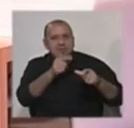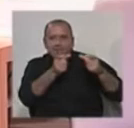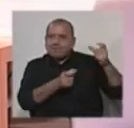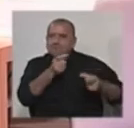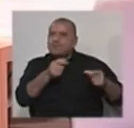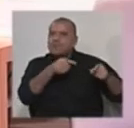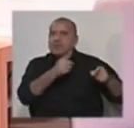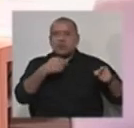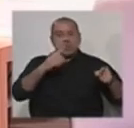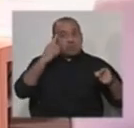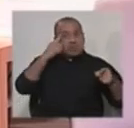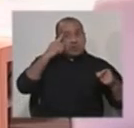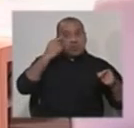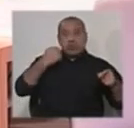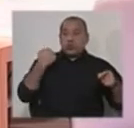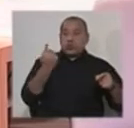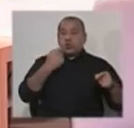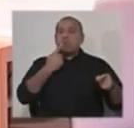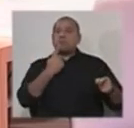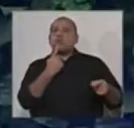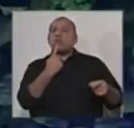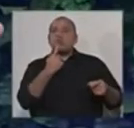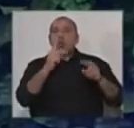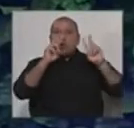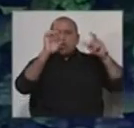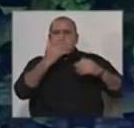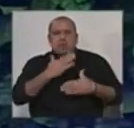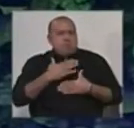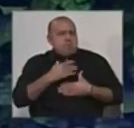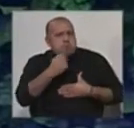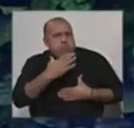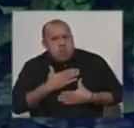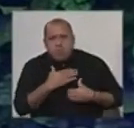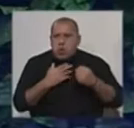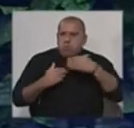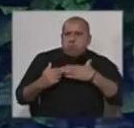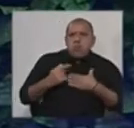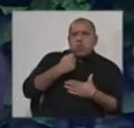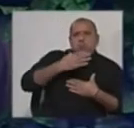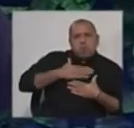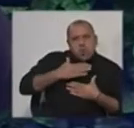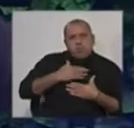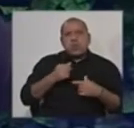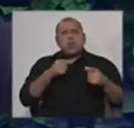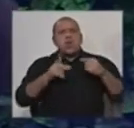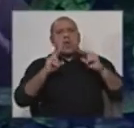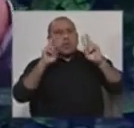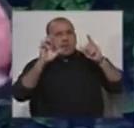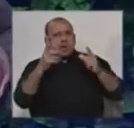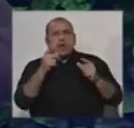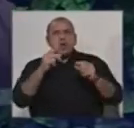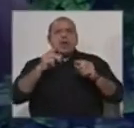discurso político estaba agotado el discurso del nacionalismo de ir para atrás en la idea de superar la